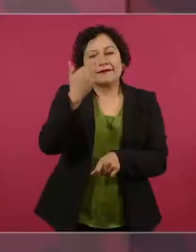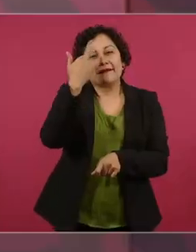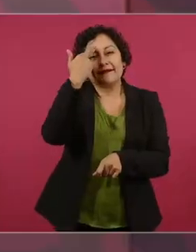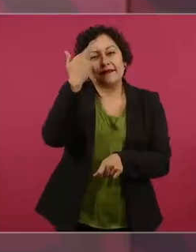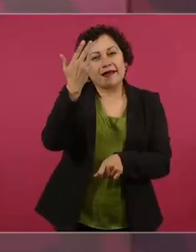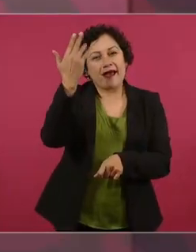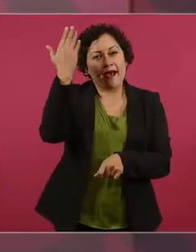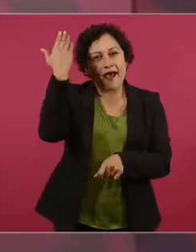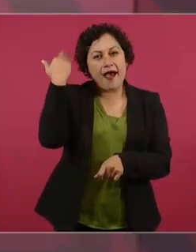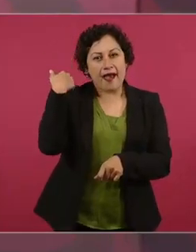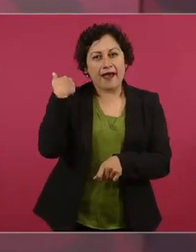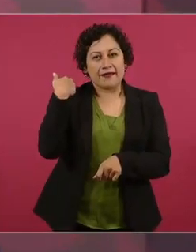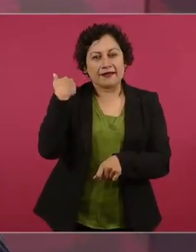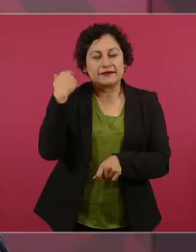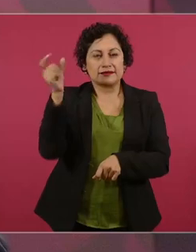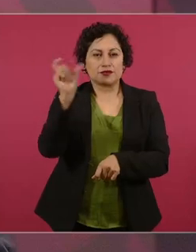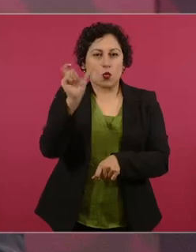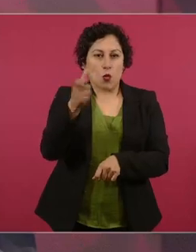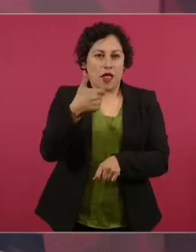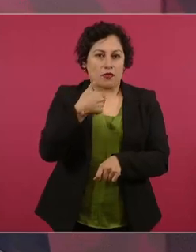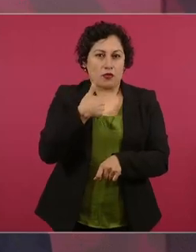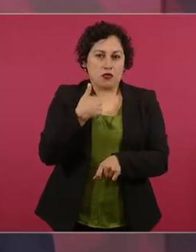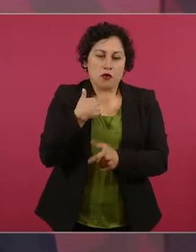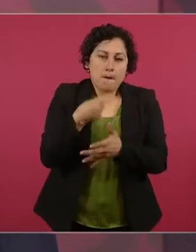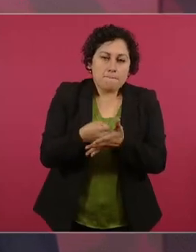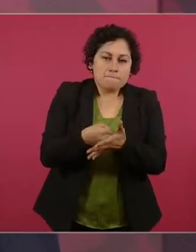la situación de represión